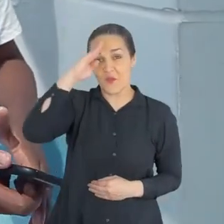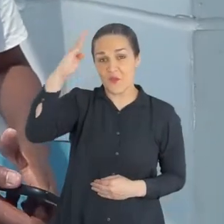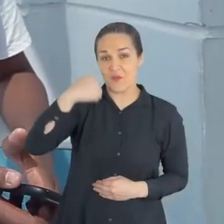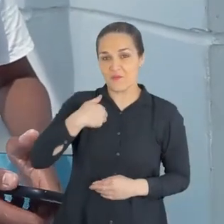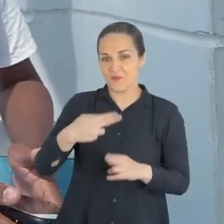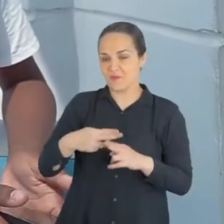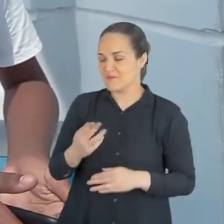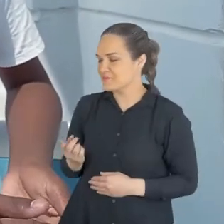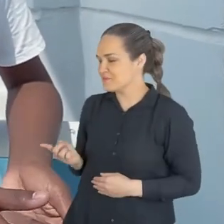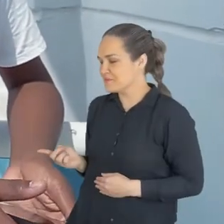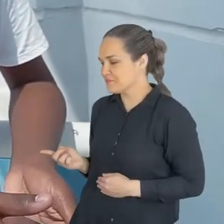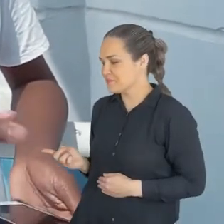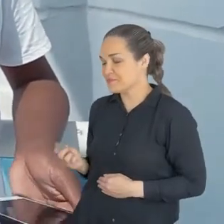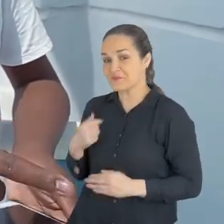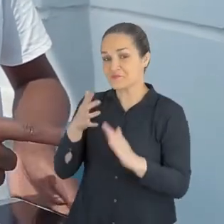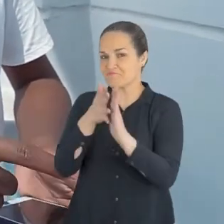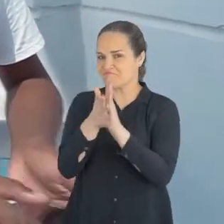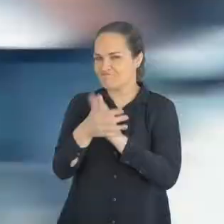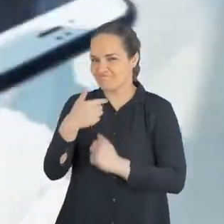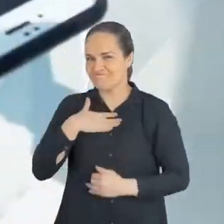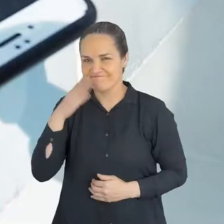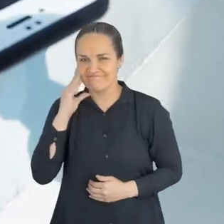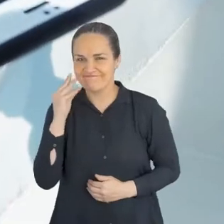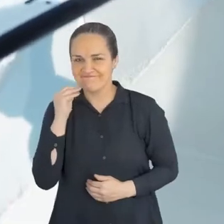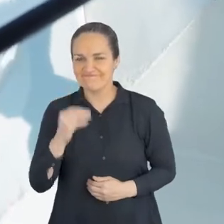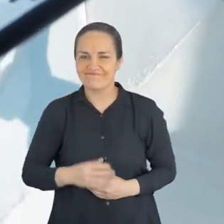Hola, yo soy Ney del Cabarca y os voy a escuchar mi historia.